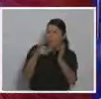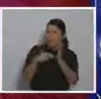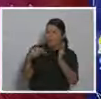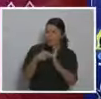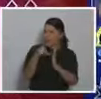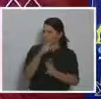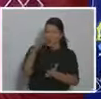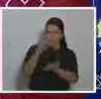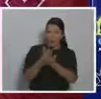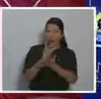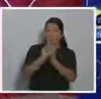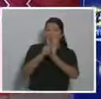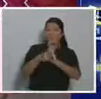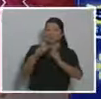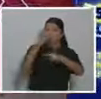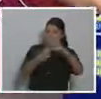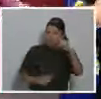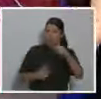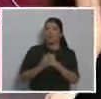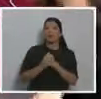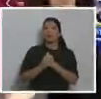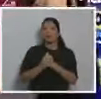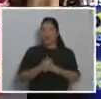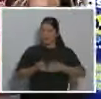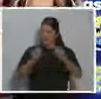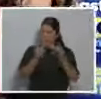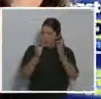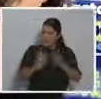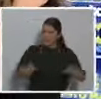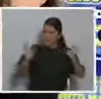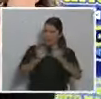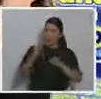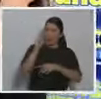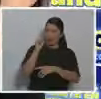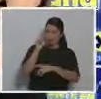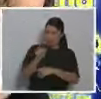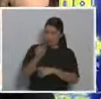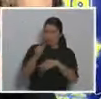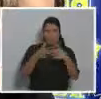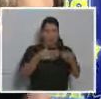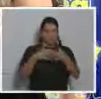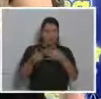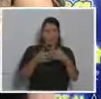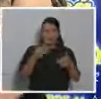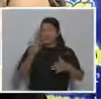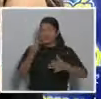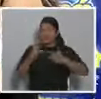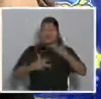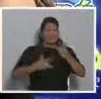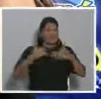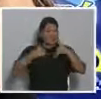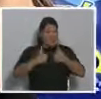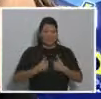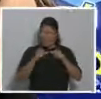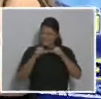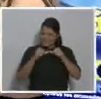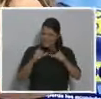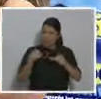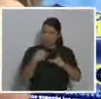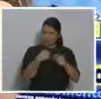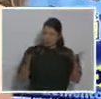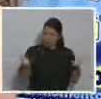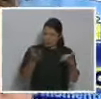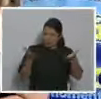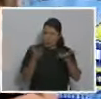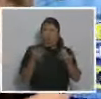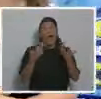se detenga, es un minuto y medio determinante para usted. Así que aunque ahí sea agotador, aquí lo vamos a estar motivando. Así